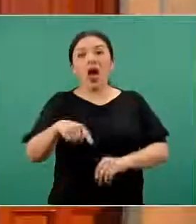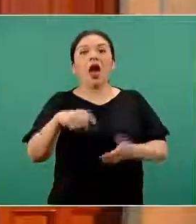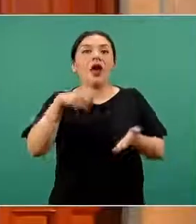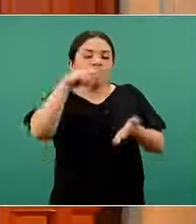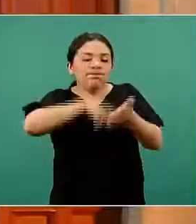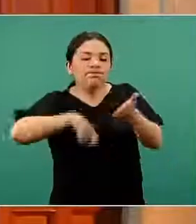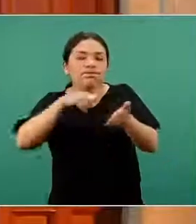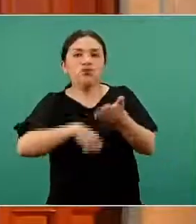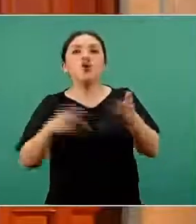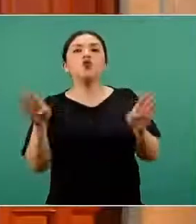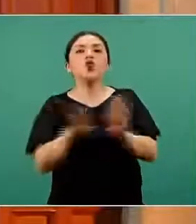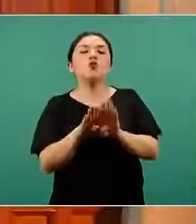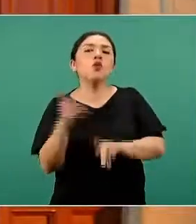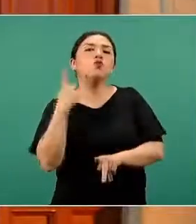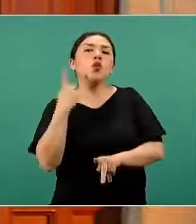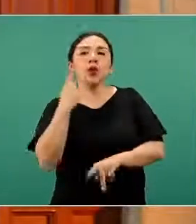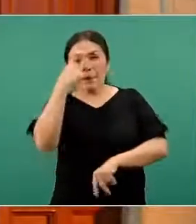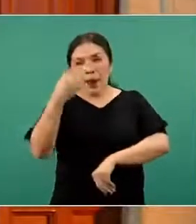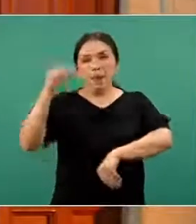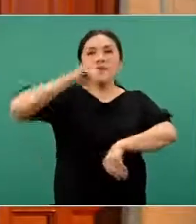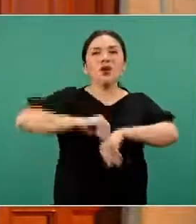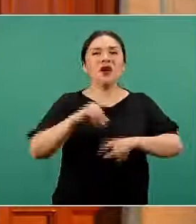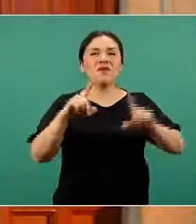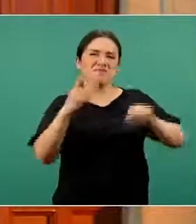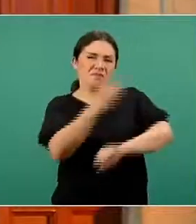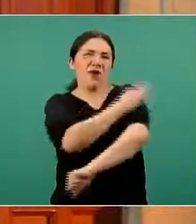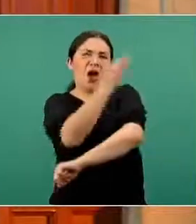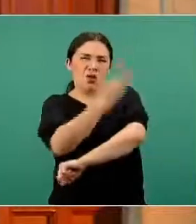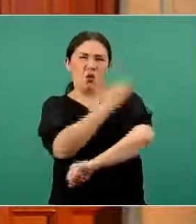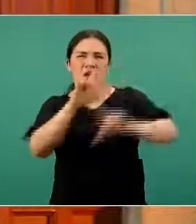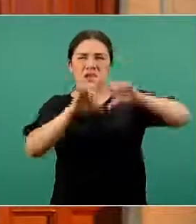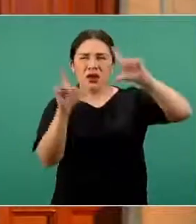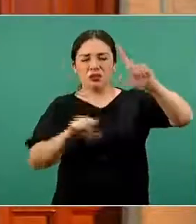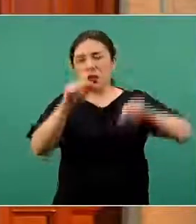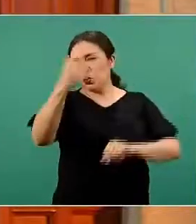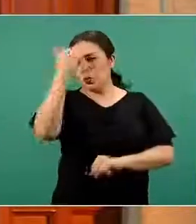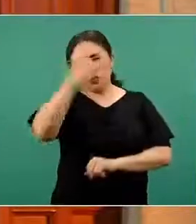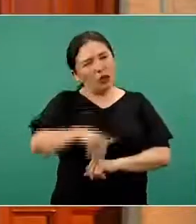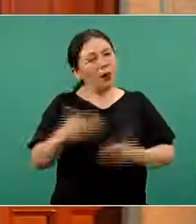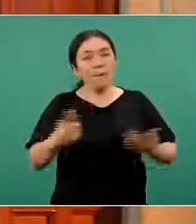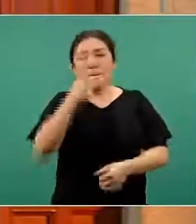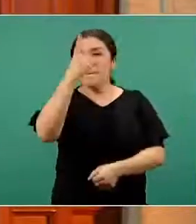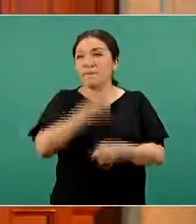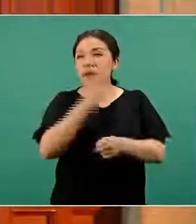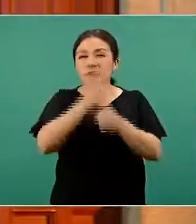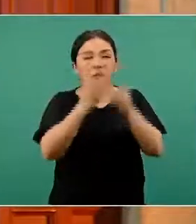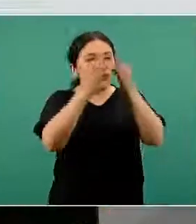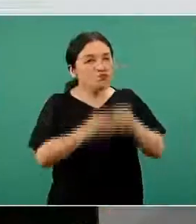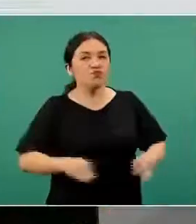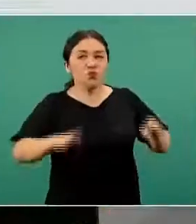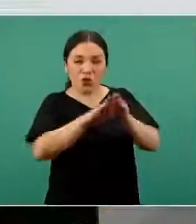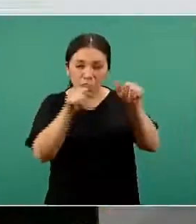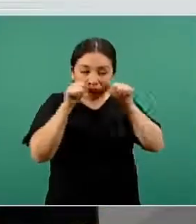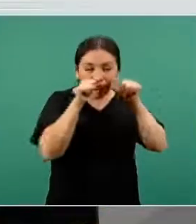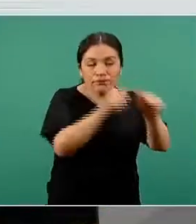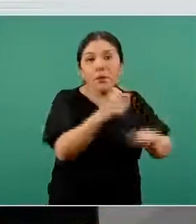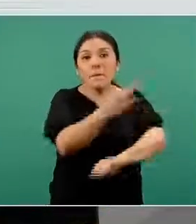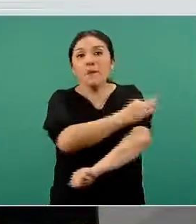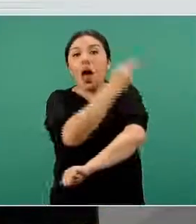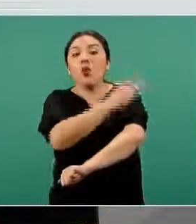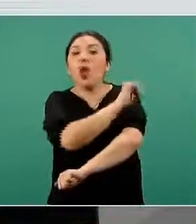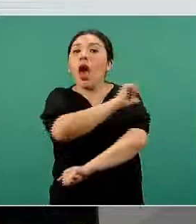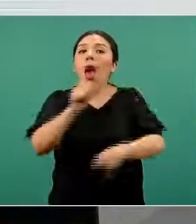lineamientos de la política de vacunación nacional, y como ustedes saben, la primera fase fue justamente enfocarse